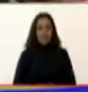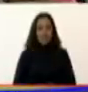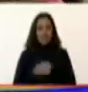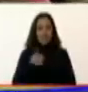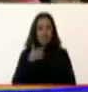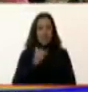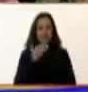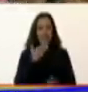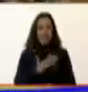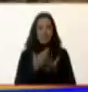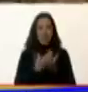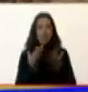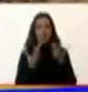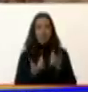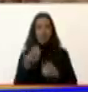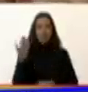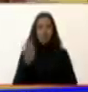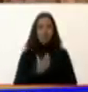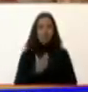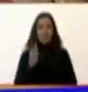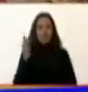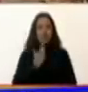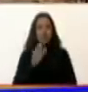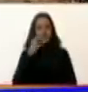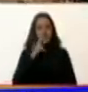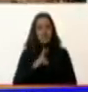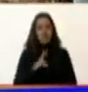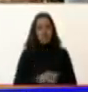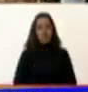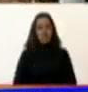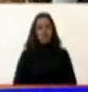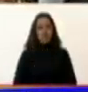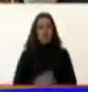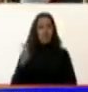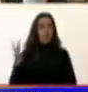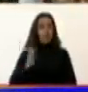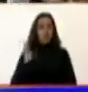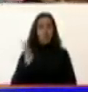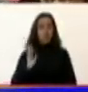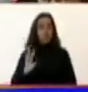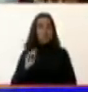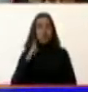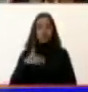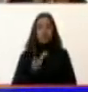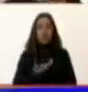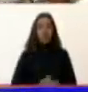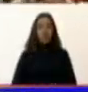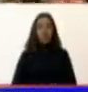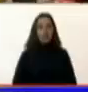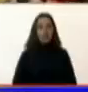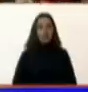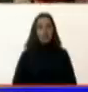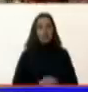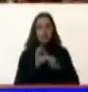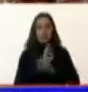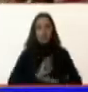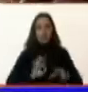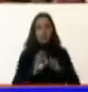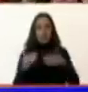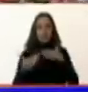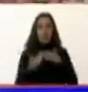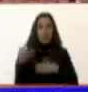por cuántas veces que he venido, que Washington no pudo, no puede y no podrá con Venezuela.